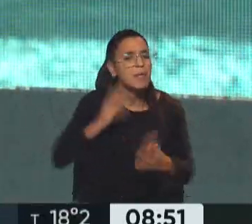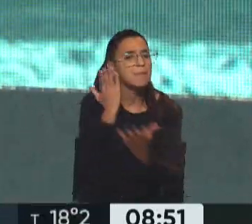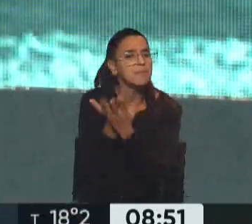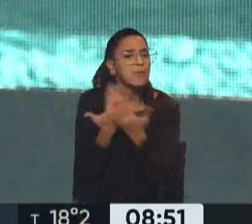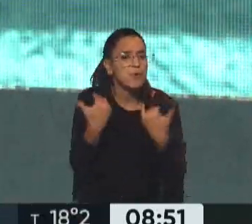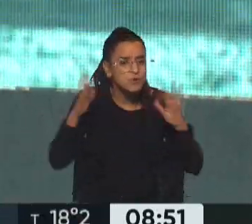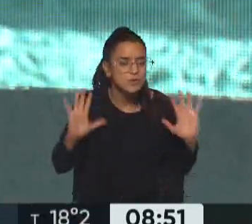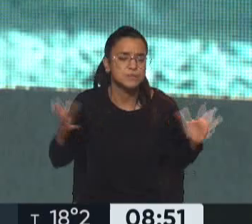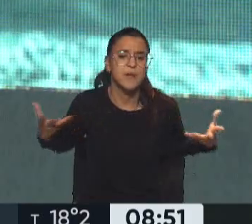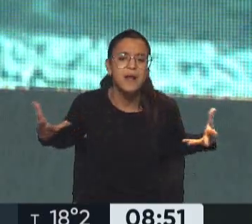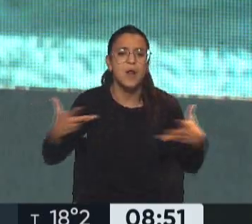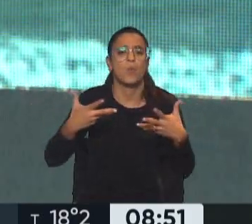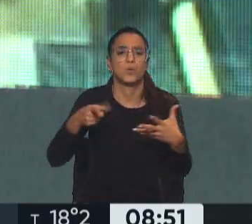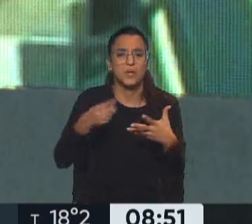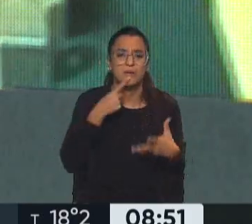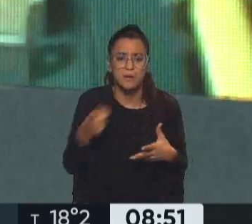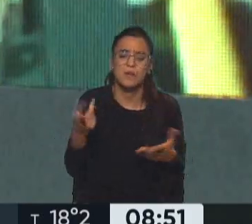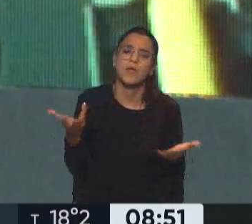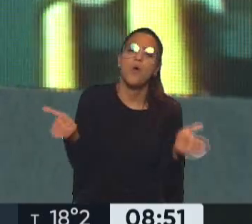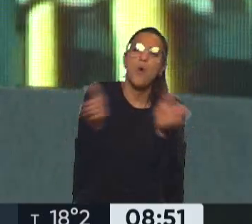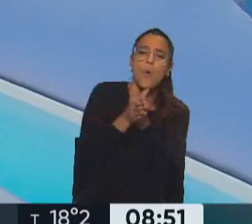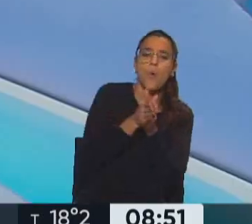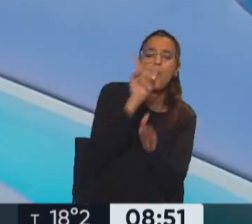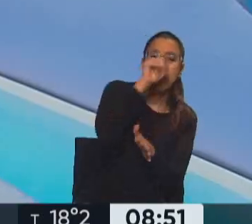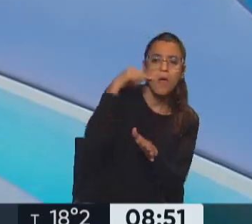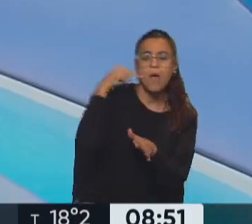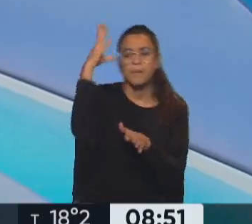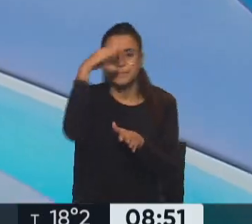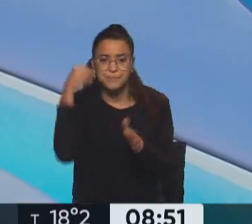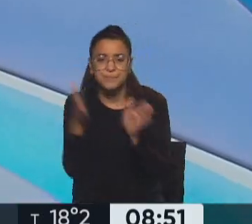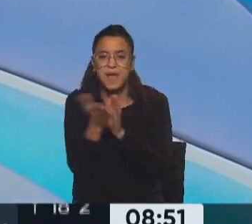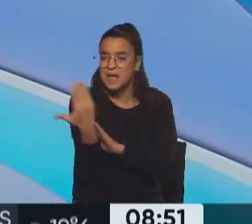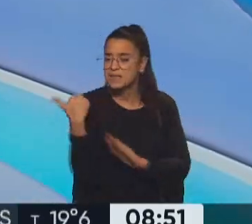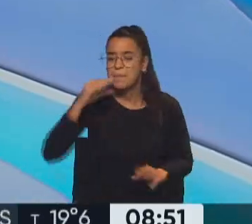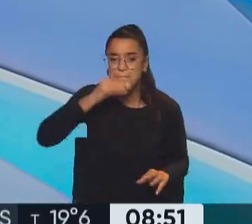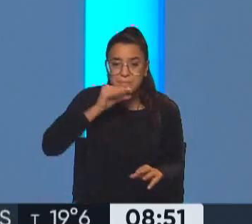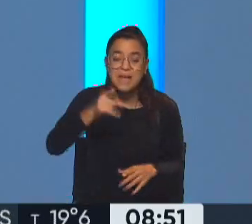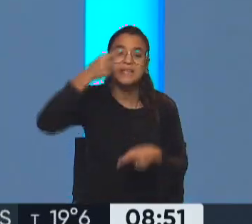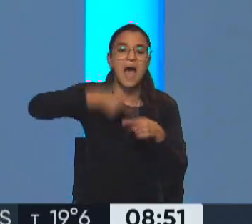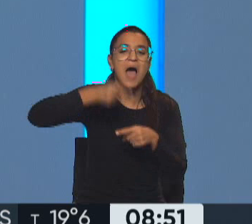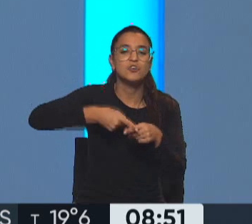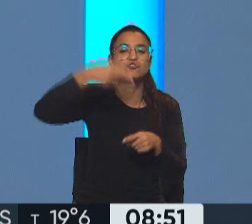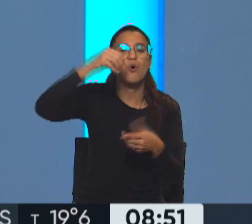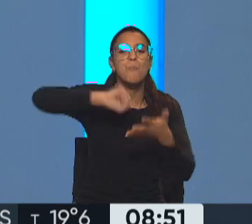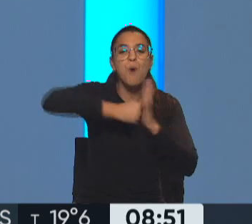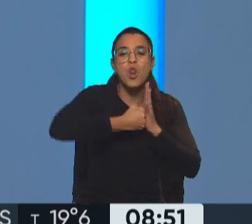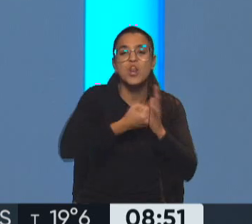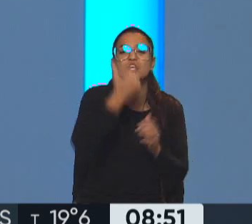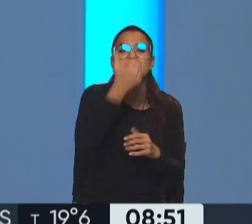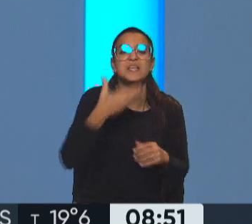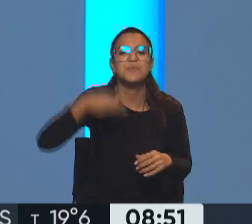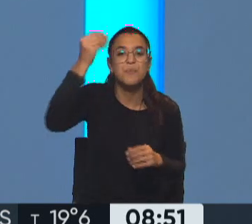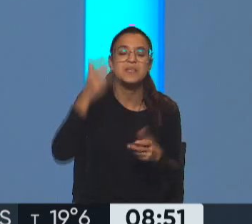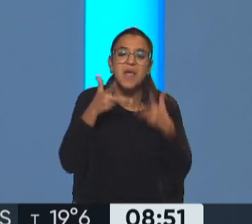la posibilidad de reunir alberto fernández con cristina fernández de que el exacto ayer sergio massa en un acto en moreno 6 veces en un